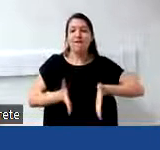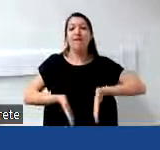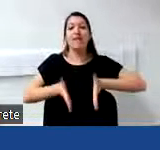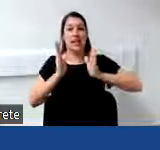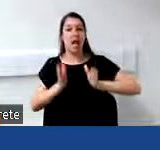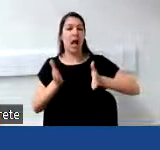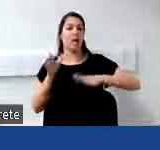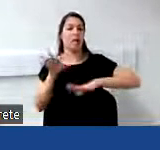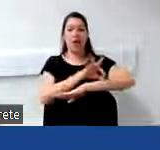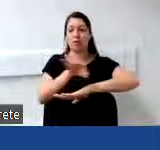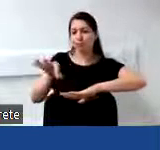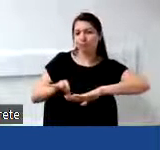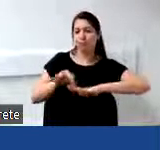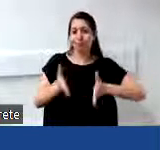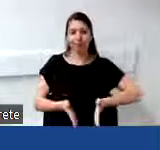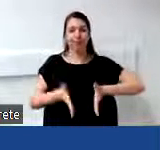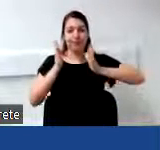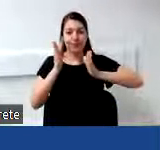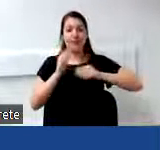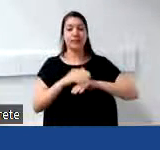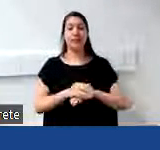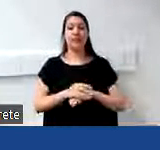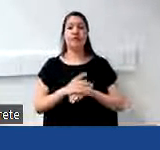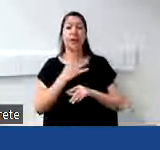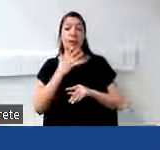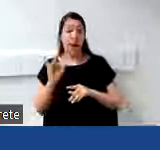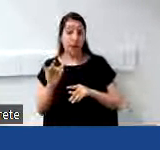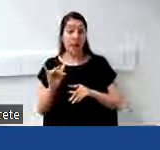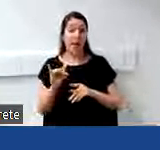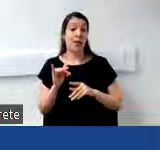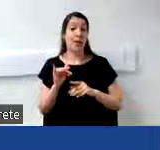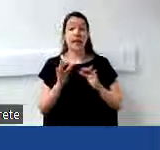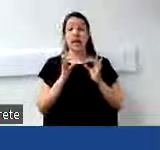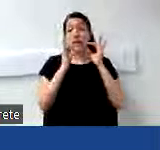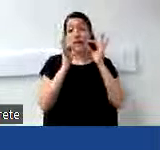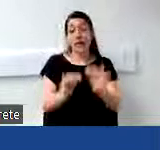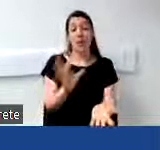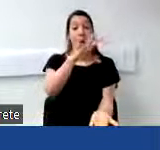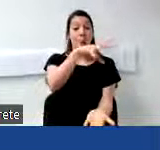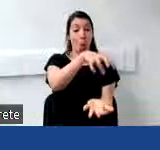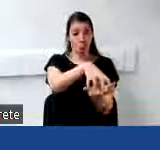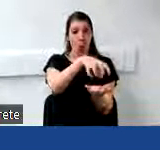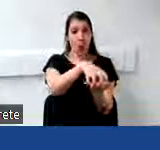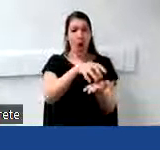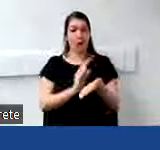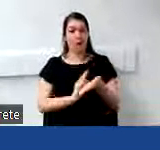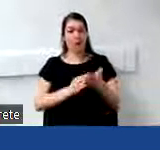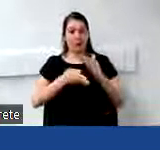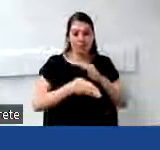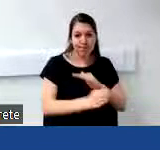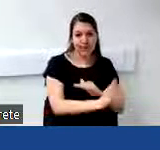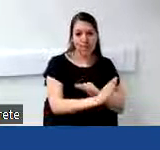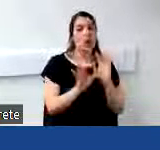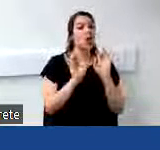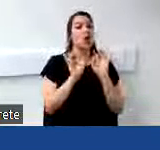infraestructura, desde que llegamos, desde que vamos a un lugar, desde que llegamos, ingresamos, no